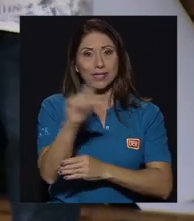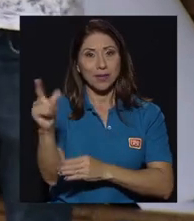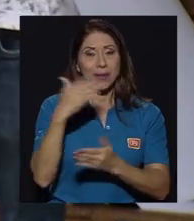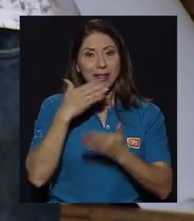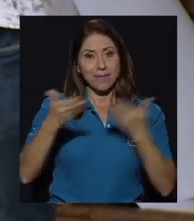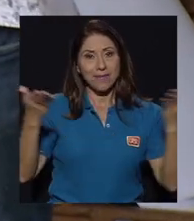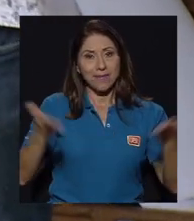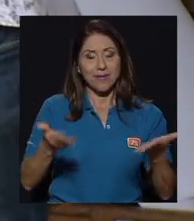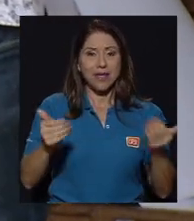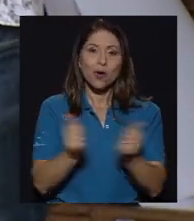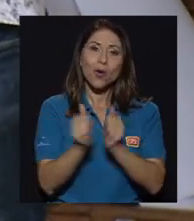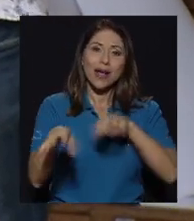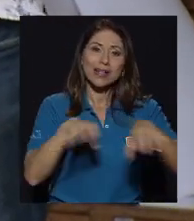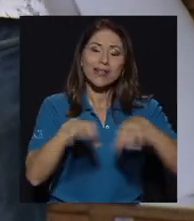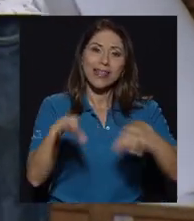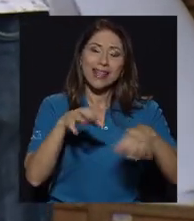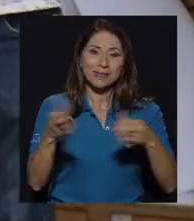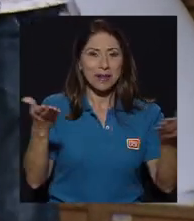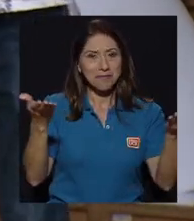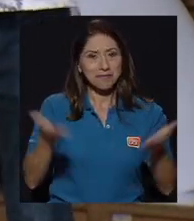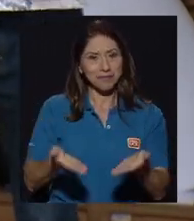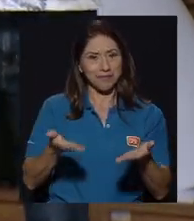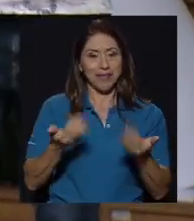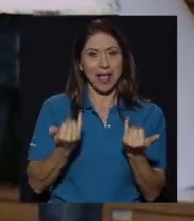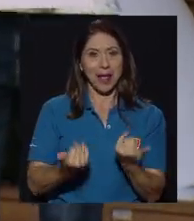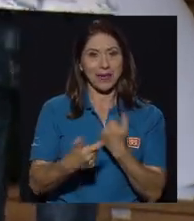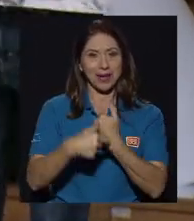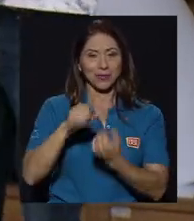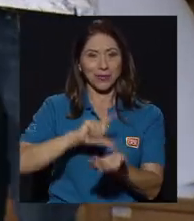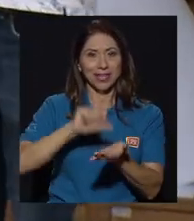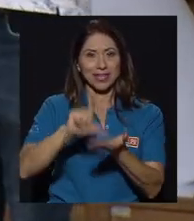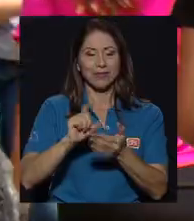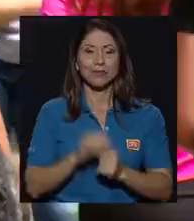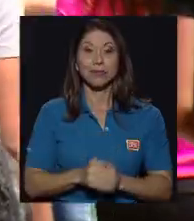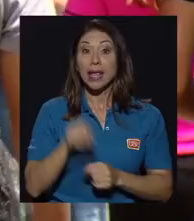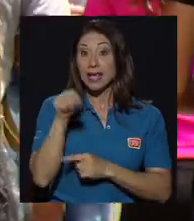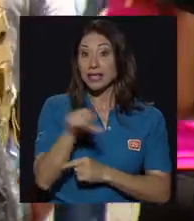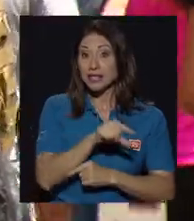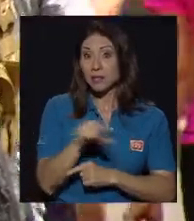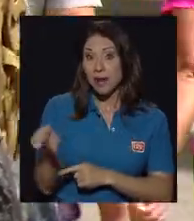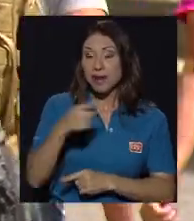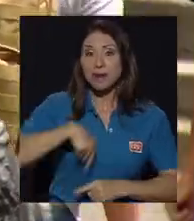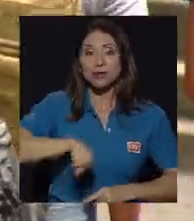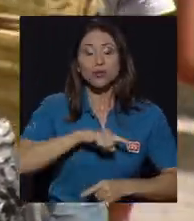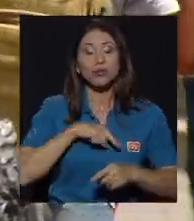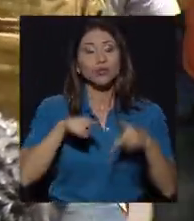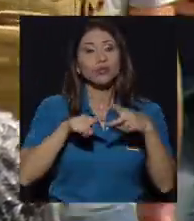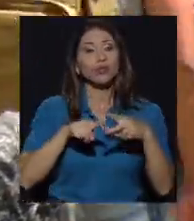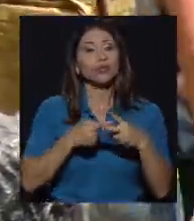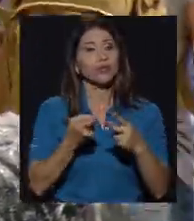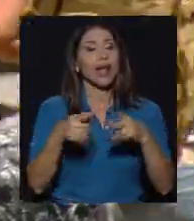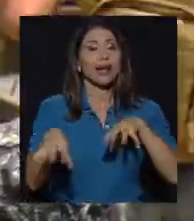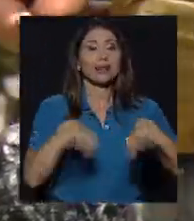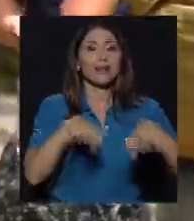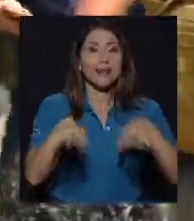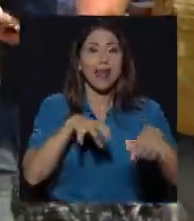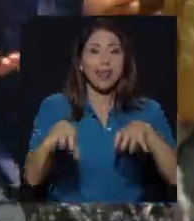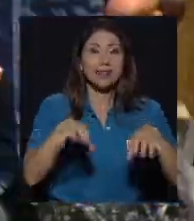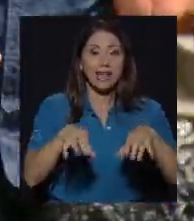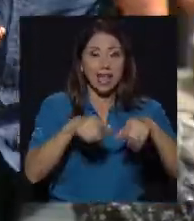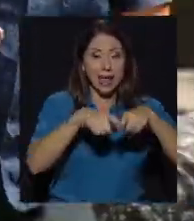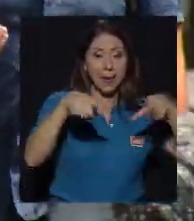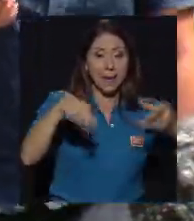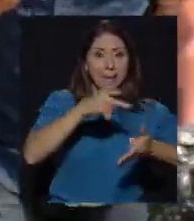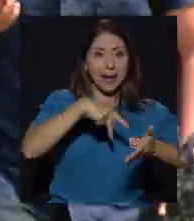semana de bienvenida con actividades para dar la bienvenida al curso electivo. Para esta semana de bienvenida pues tenemos actividades tanto en la